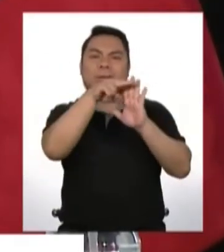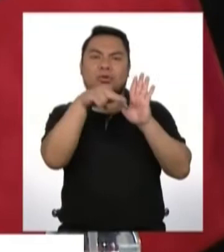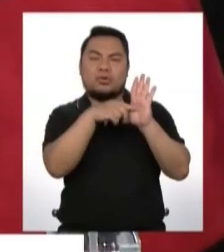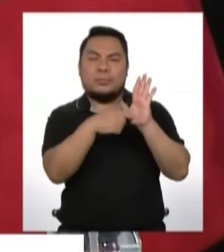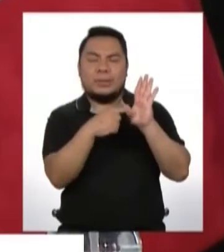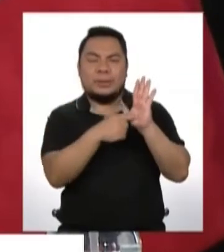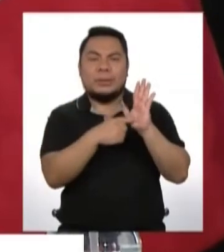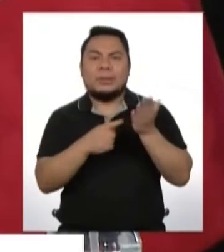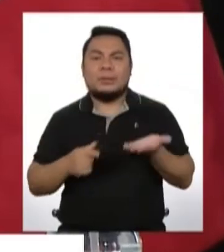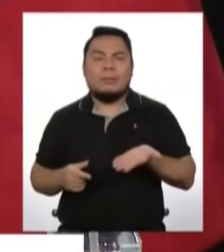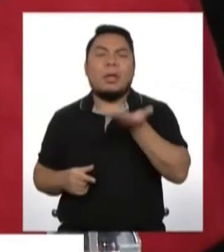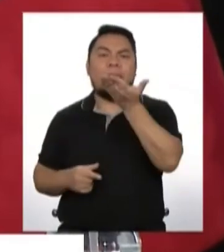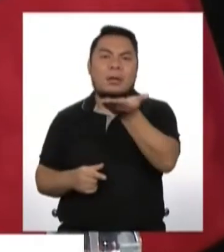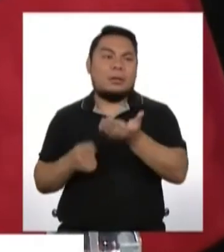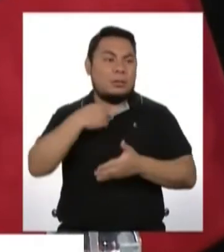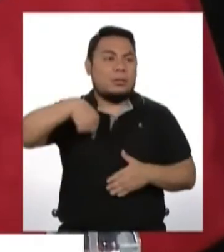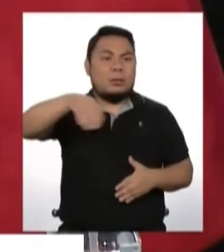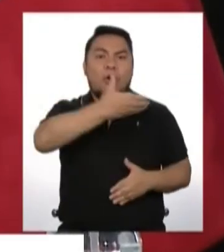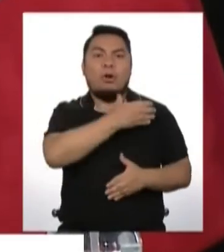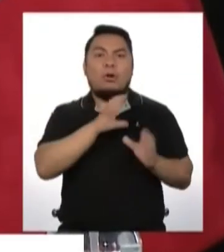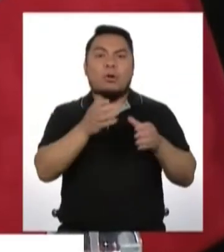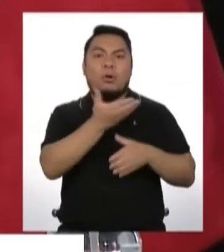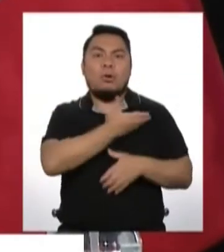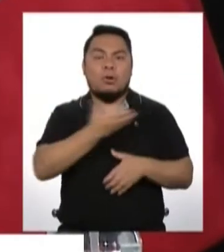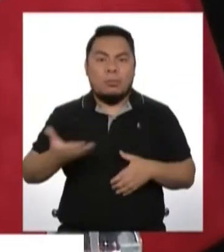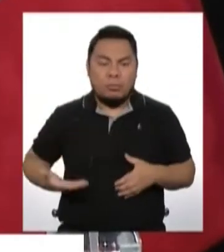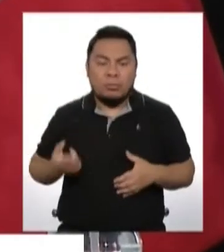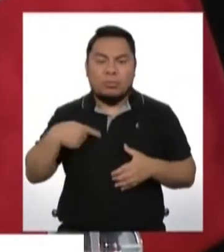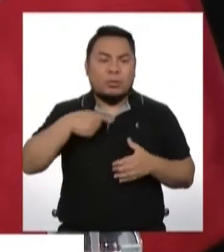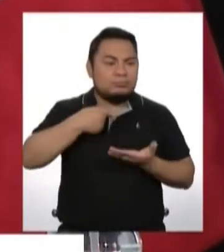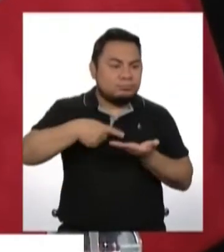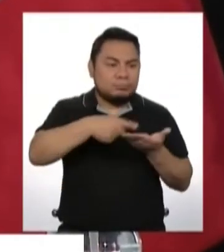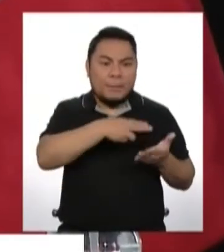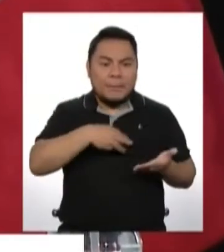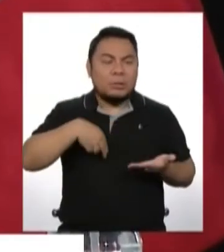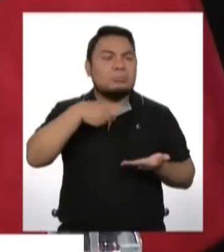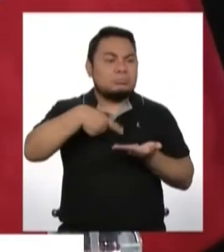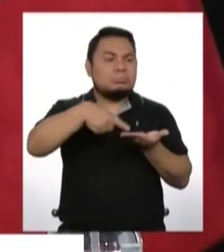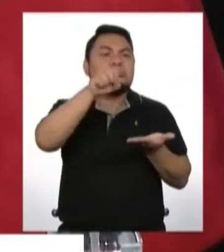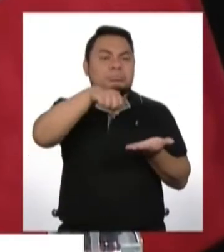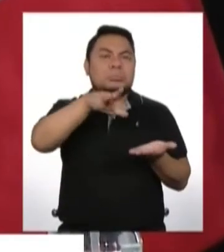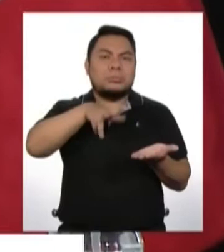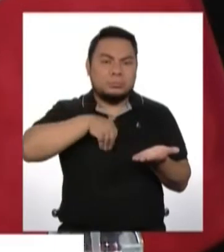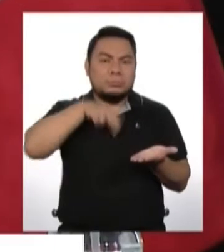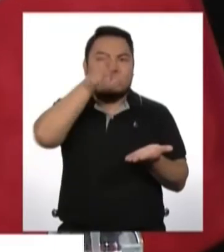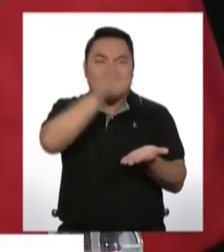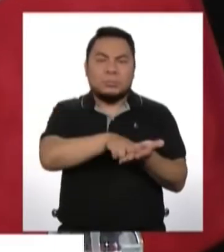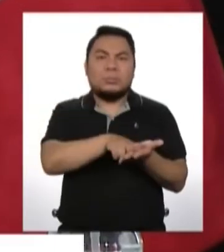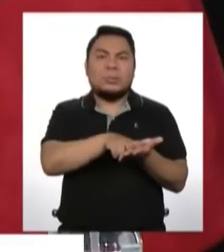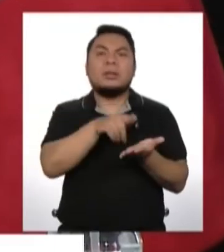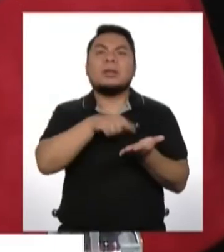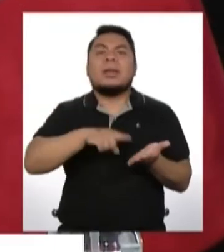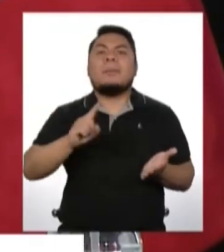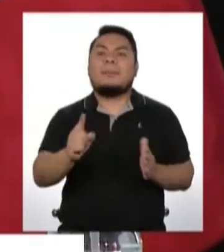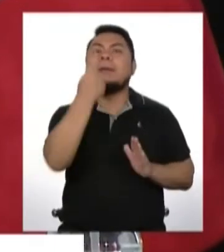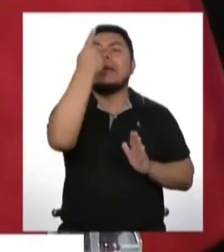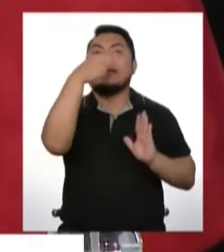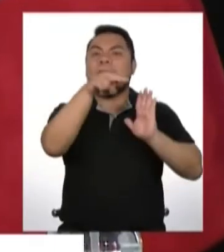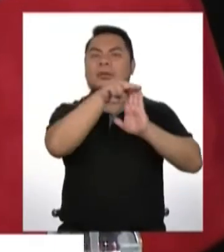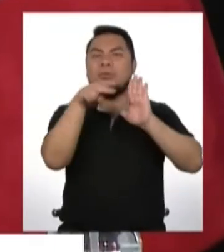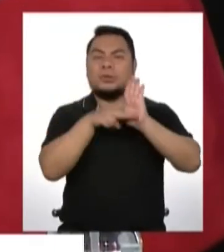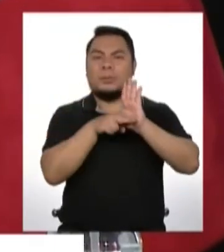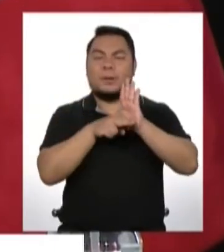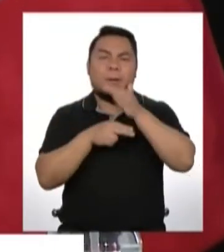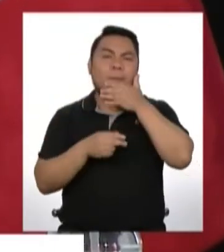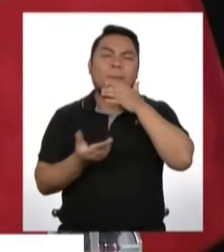dado como Ejecutivo, aprobado en Consejo de Ministros, que es la primera norma que damos